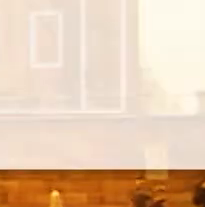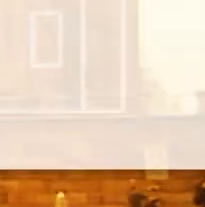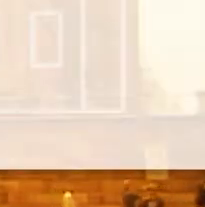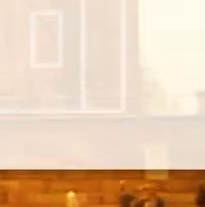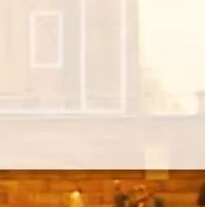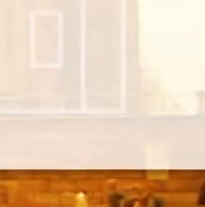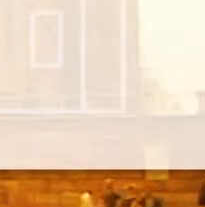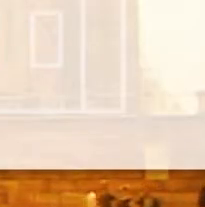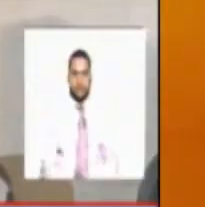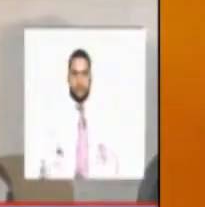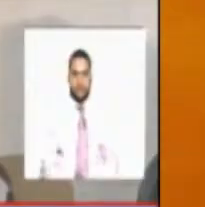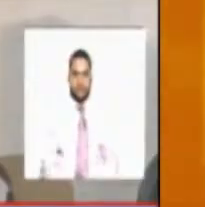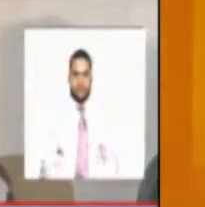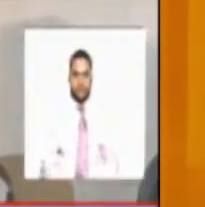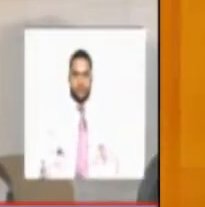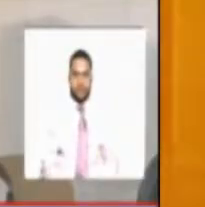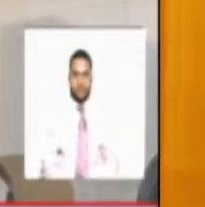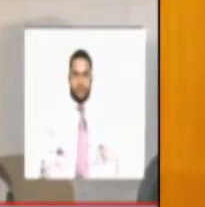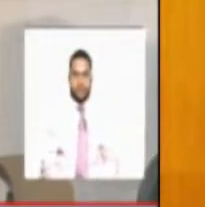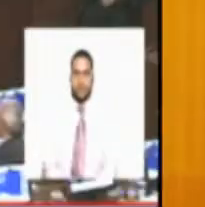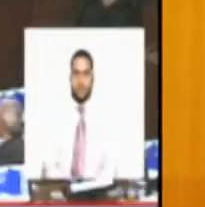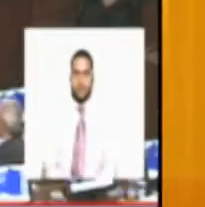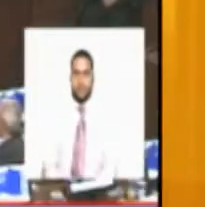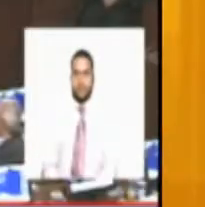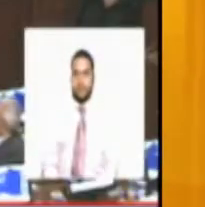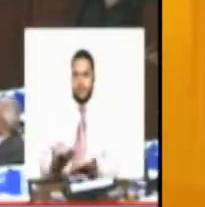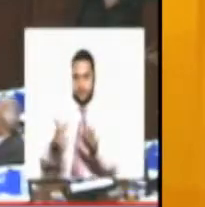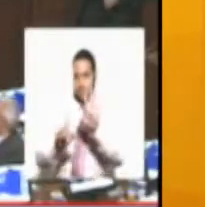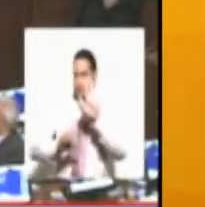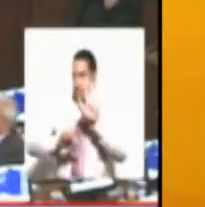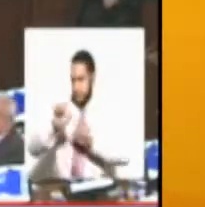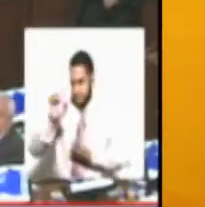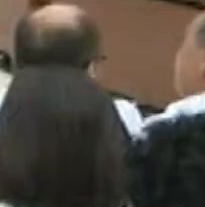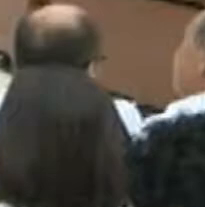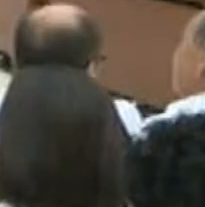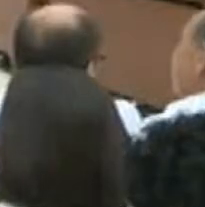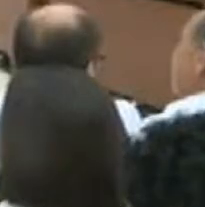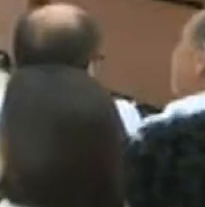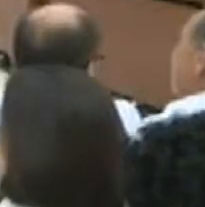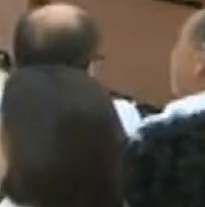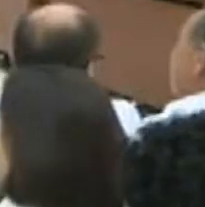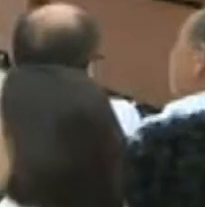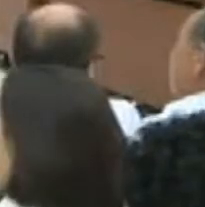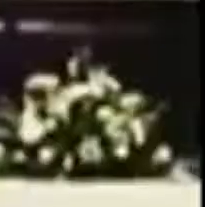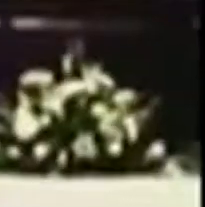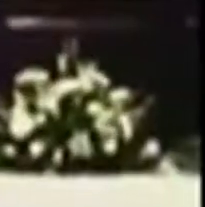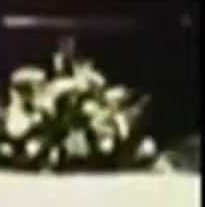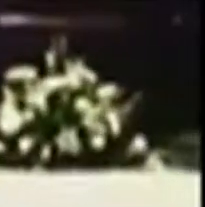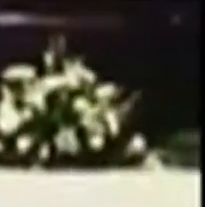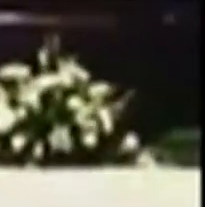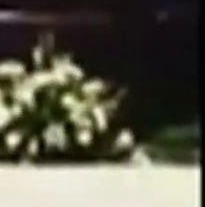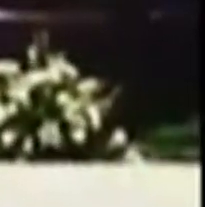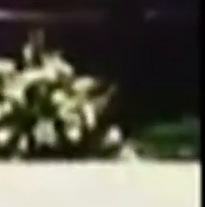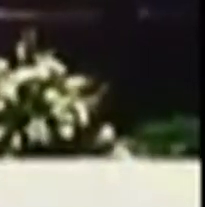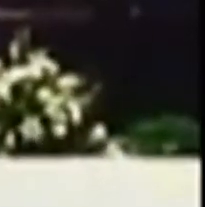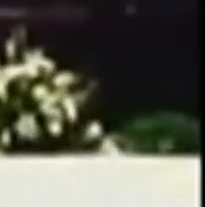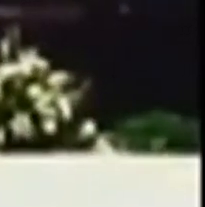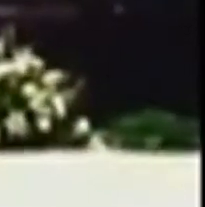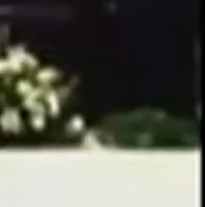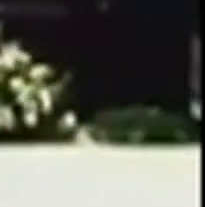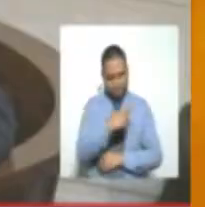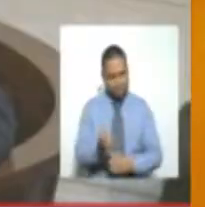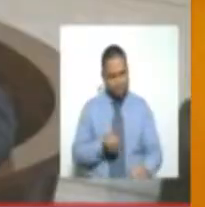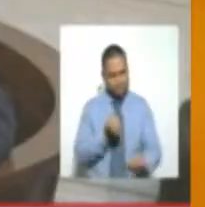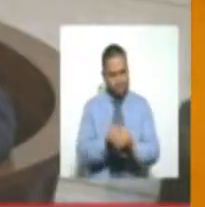2015-2016. Proceso de paz. El Gobierno Nacional obtuvo los instrumentos para sacar adelante el proceso de paz y esta legislatura le aportó